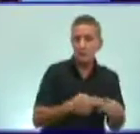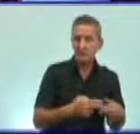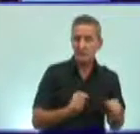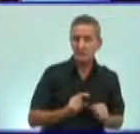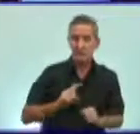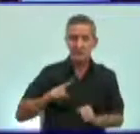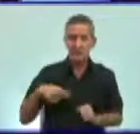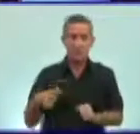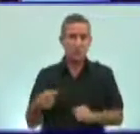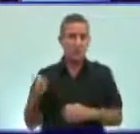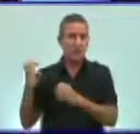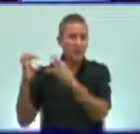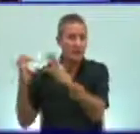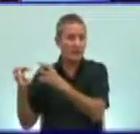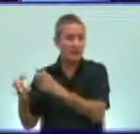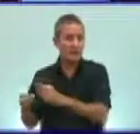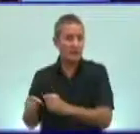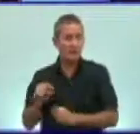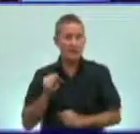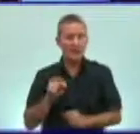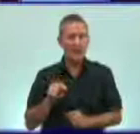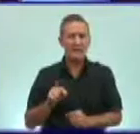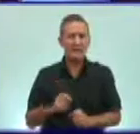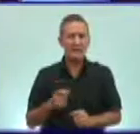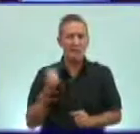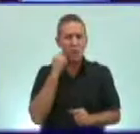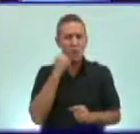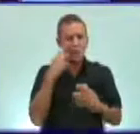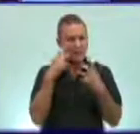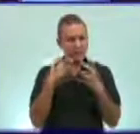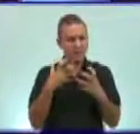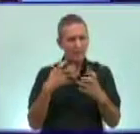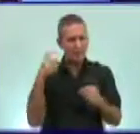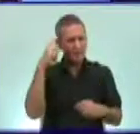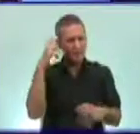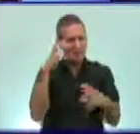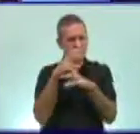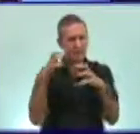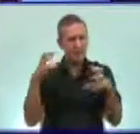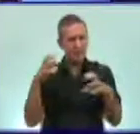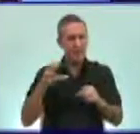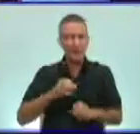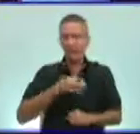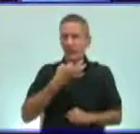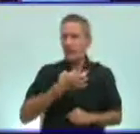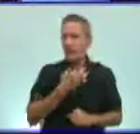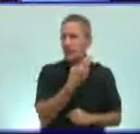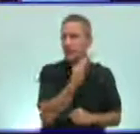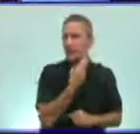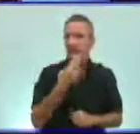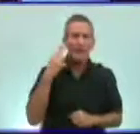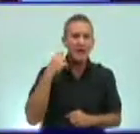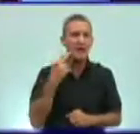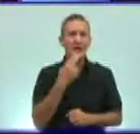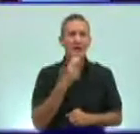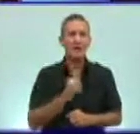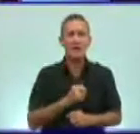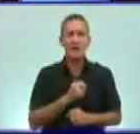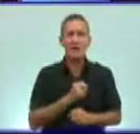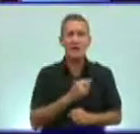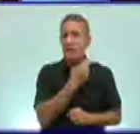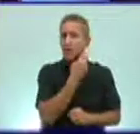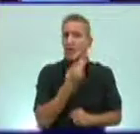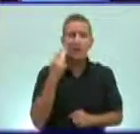importante porque esa es la propia esencia científica que planteaba en este caso José Martí. José Martí hablaba de plan